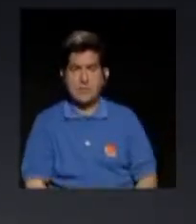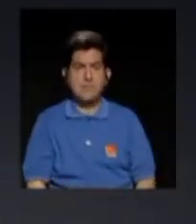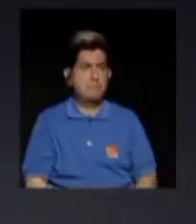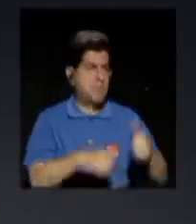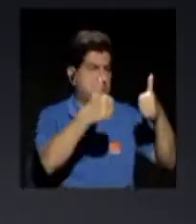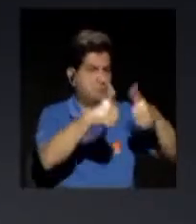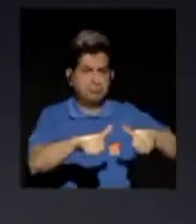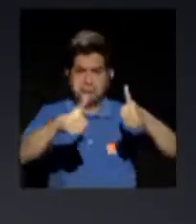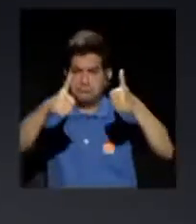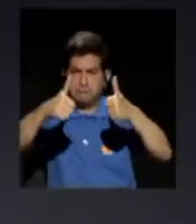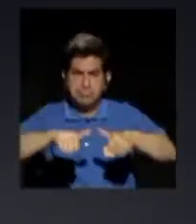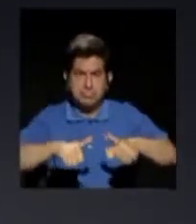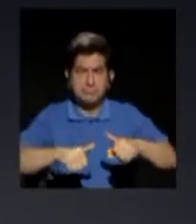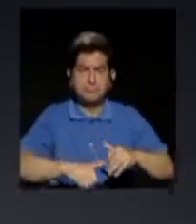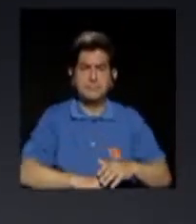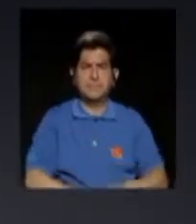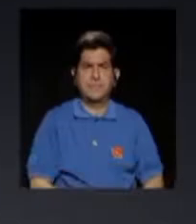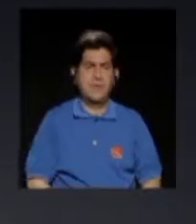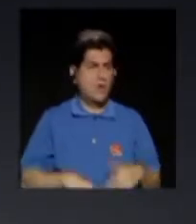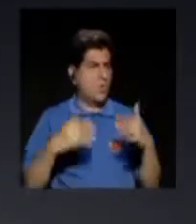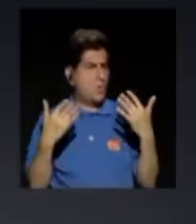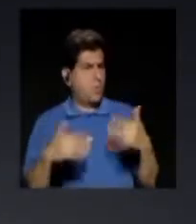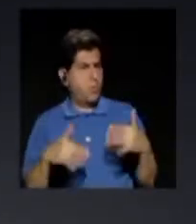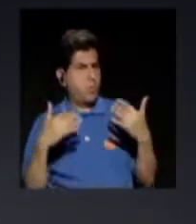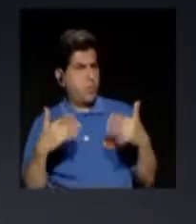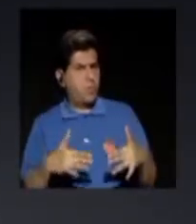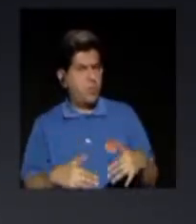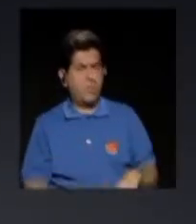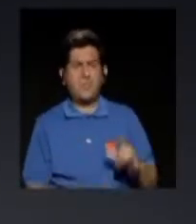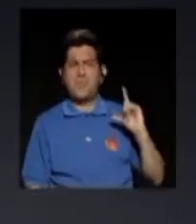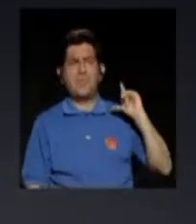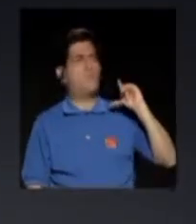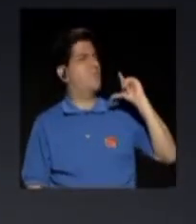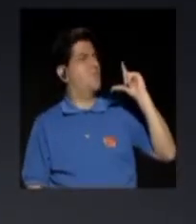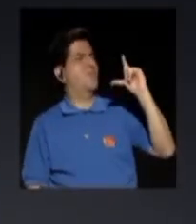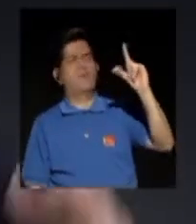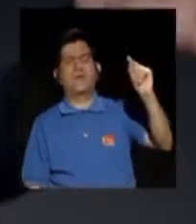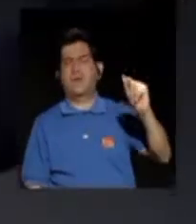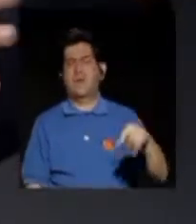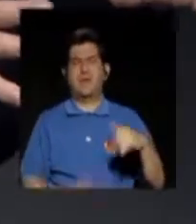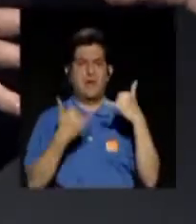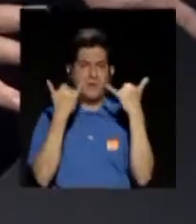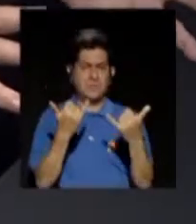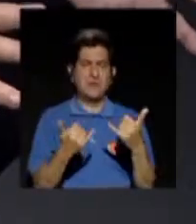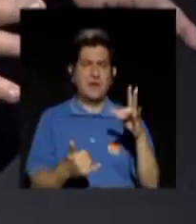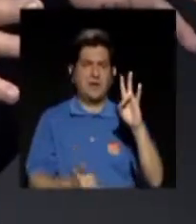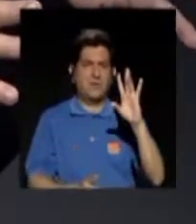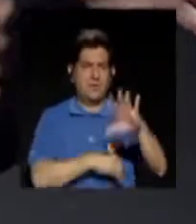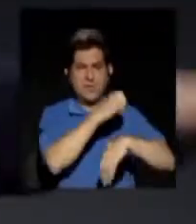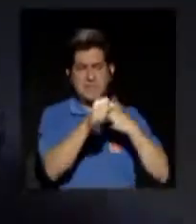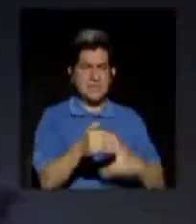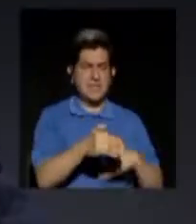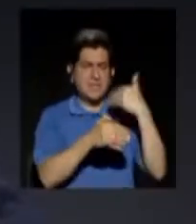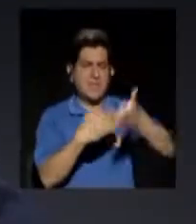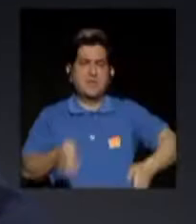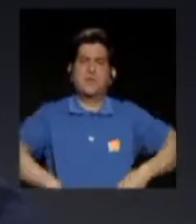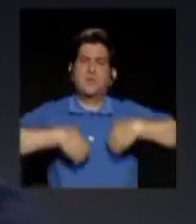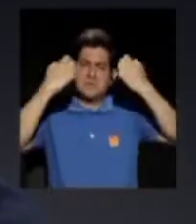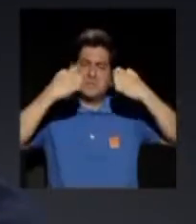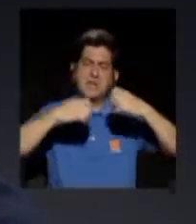consensos tan elevados está muy lejana de cualquier cosa que 75 años después